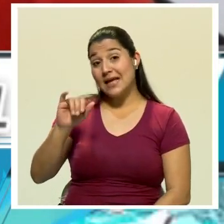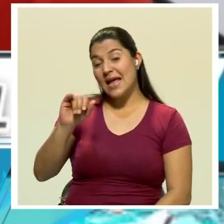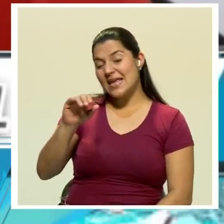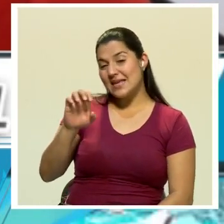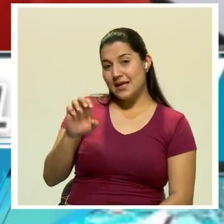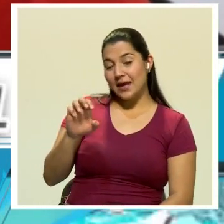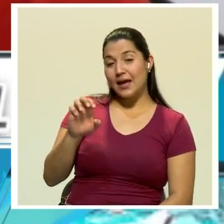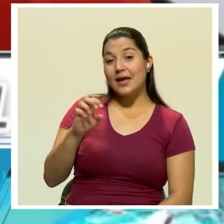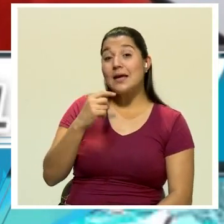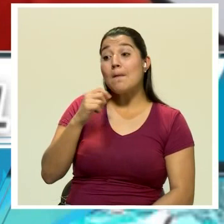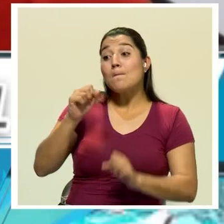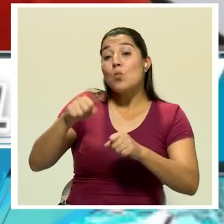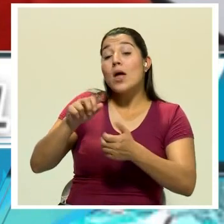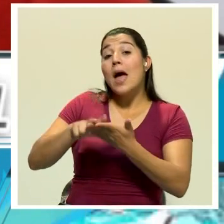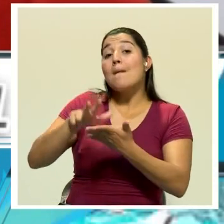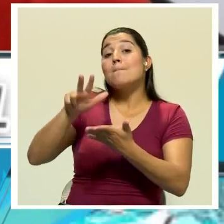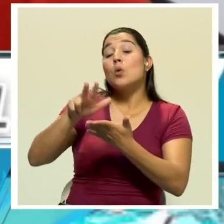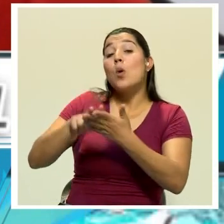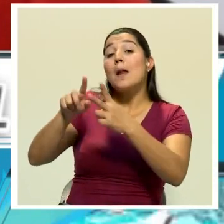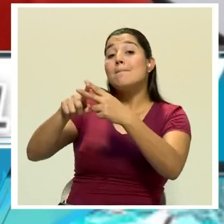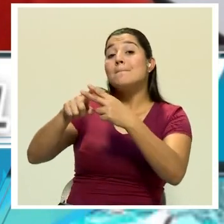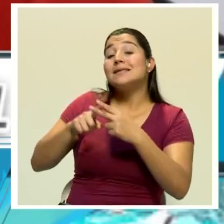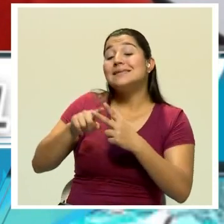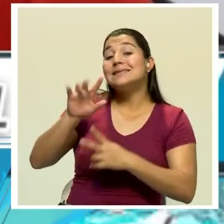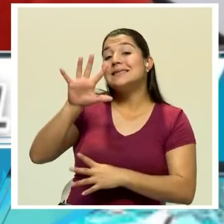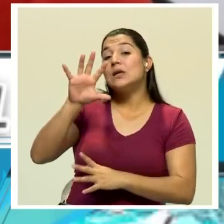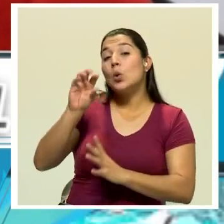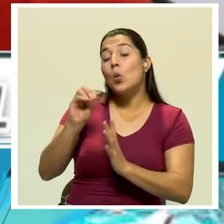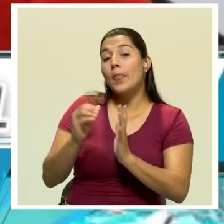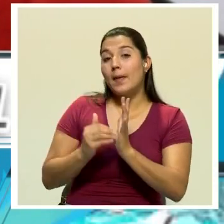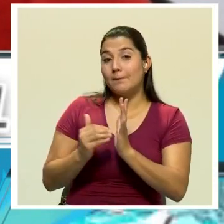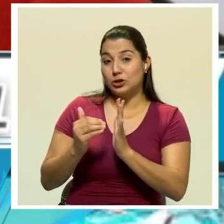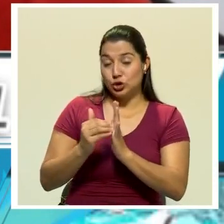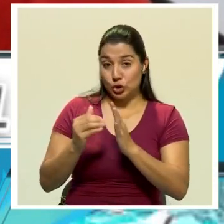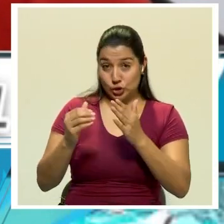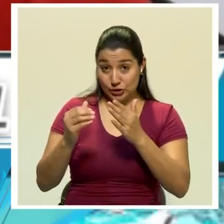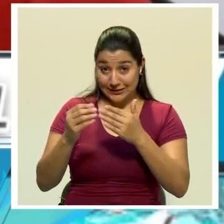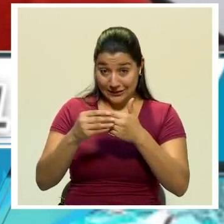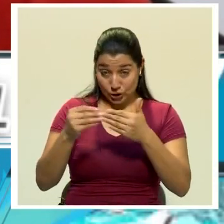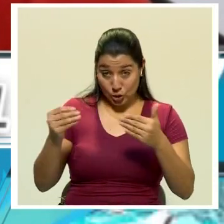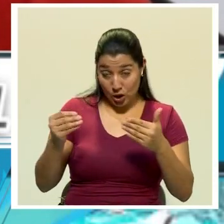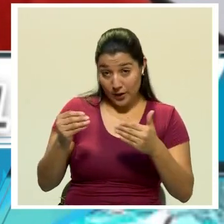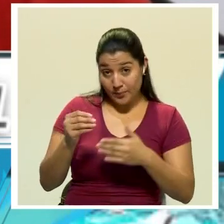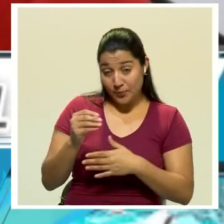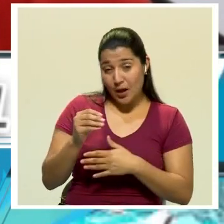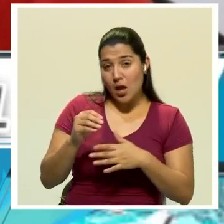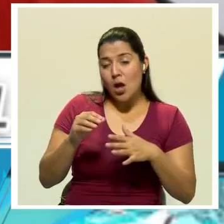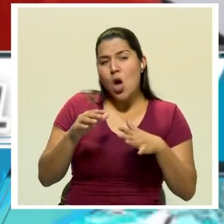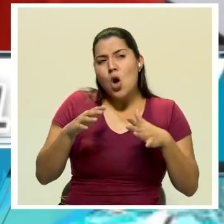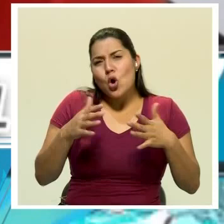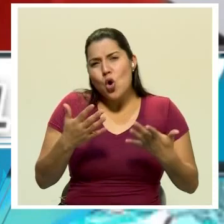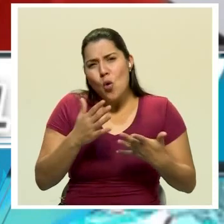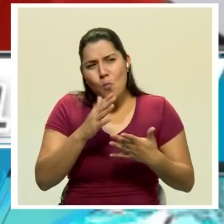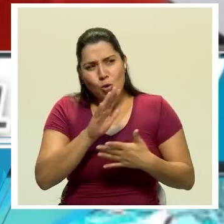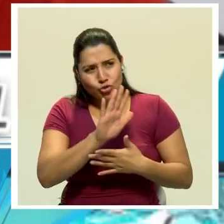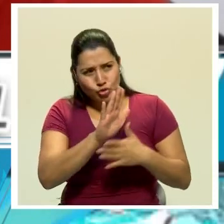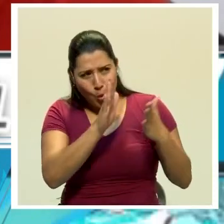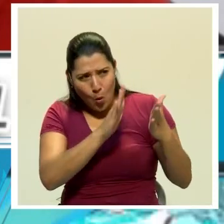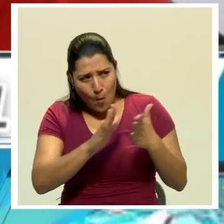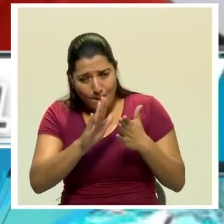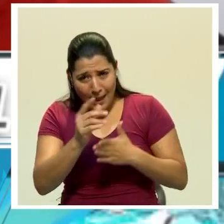un crédito de 550 millones. ¿Cómo es el modelo económico que plantean para financiarlo?